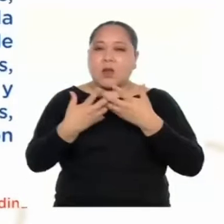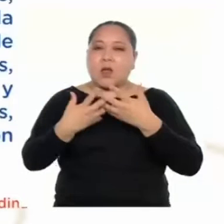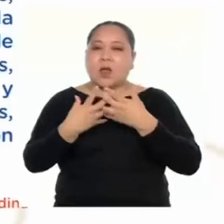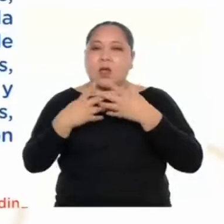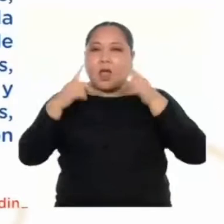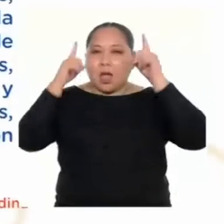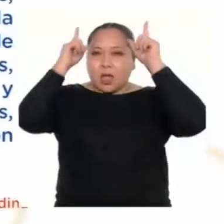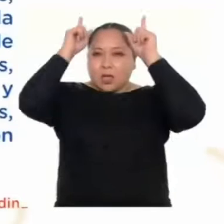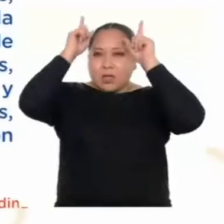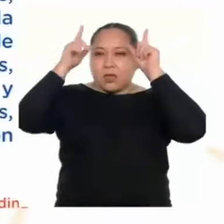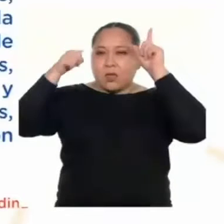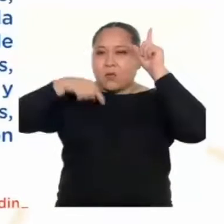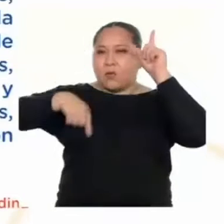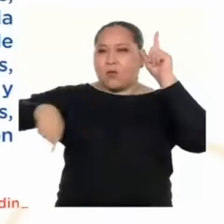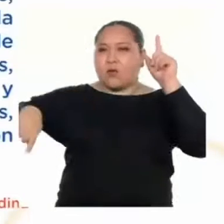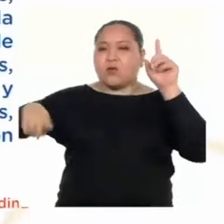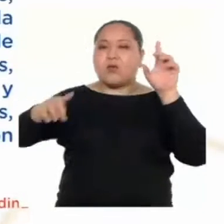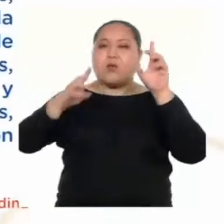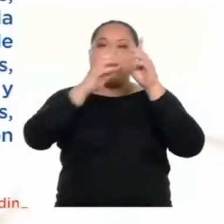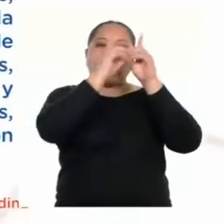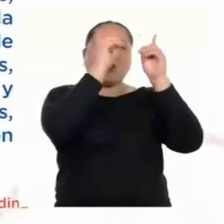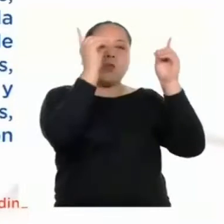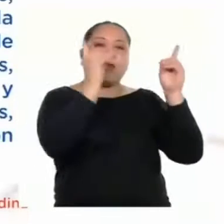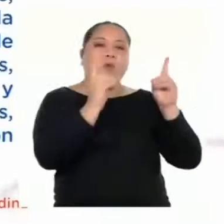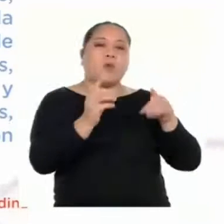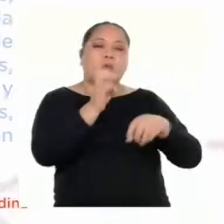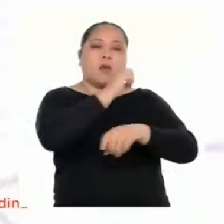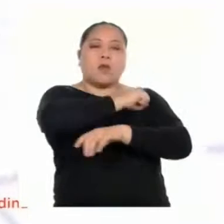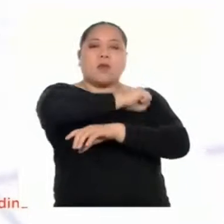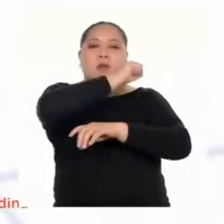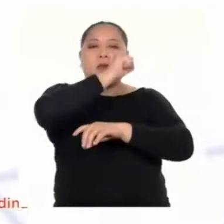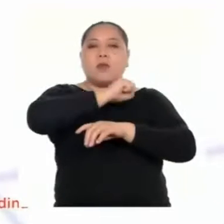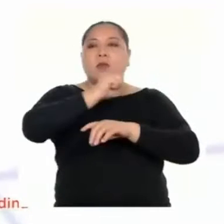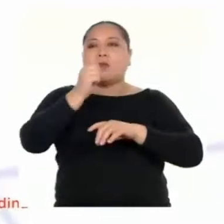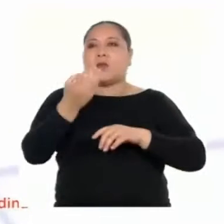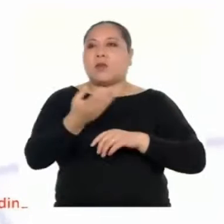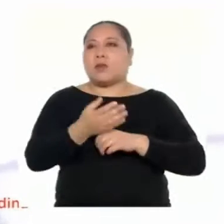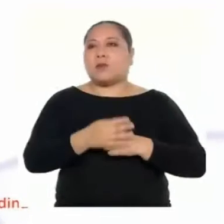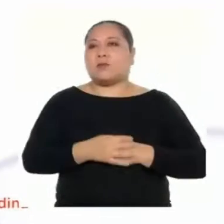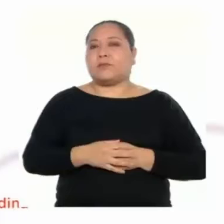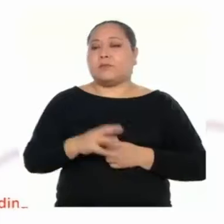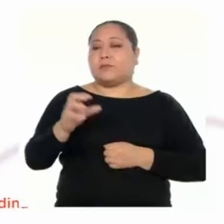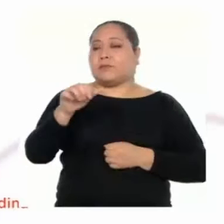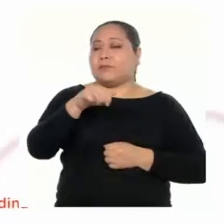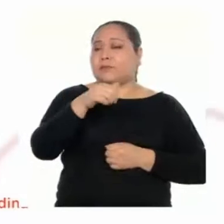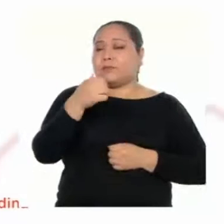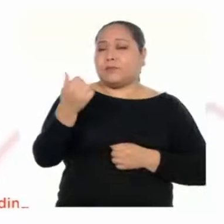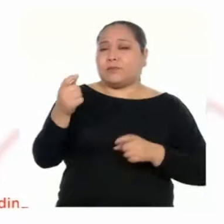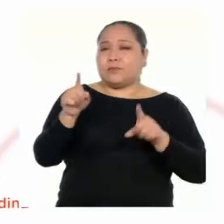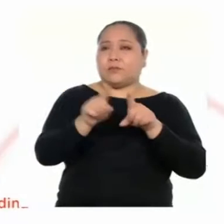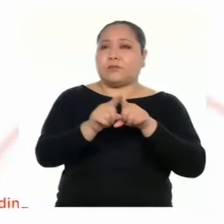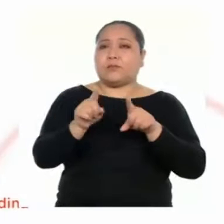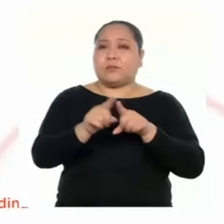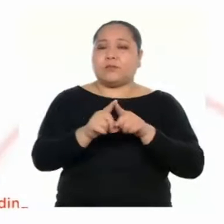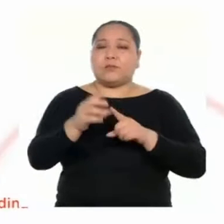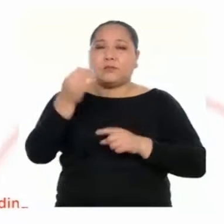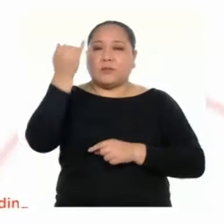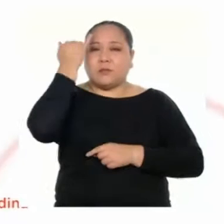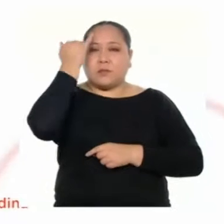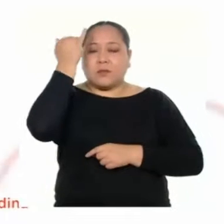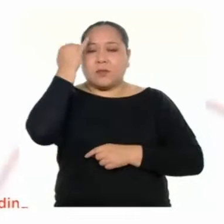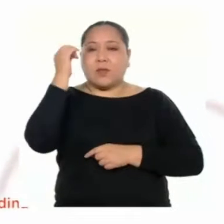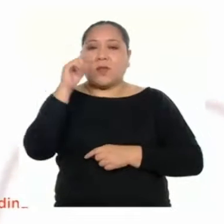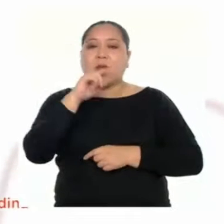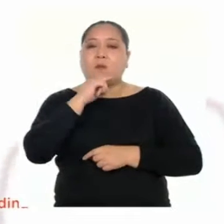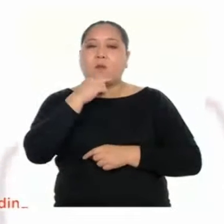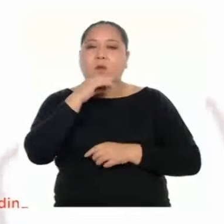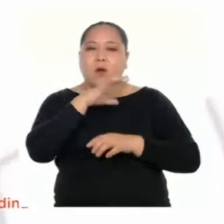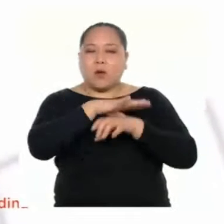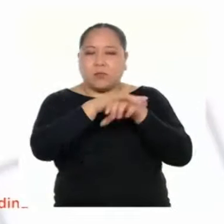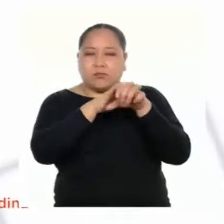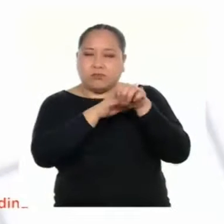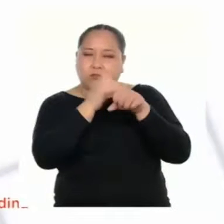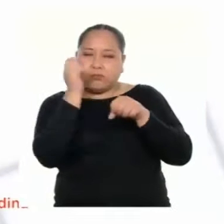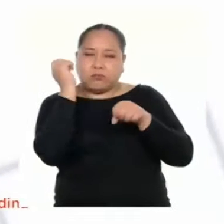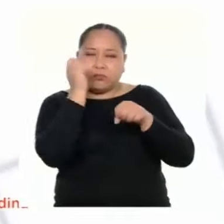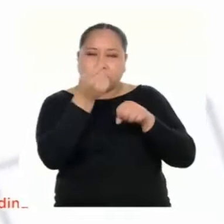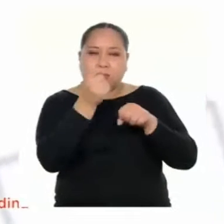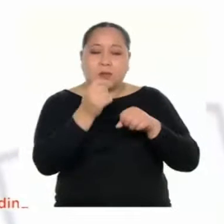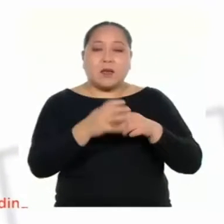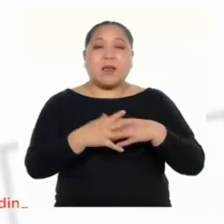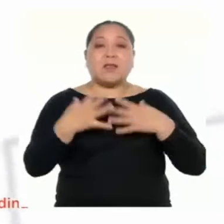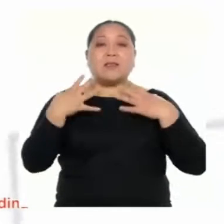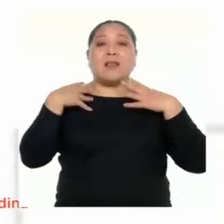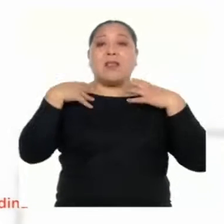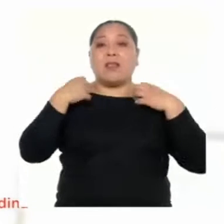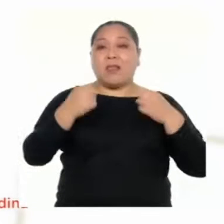el demonio y las divinidades indígenas. Por otro lado, se tenía la idea que las mujeres hechiceras